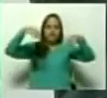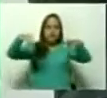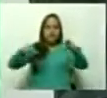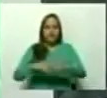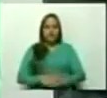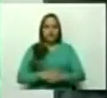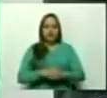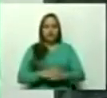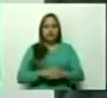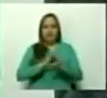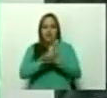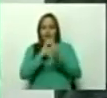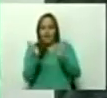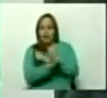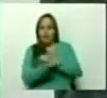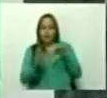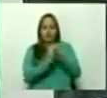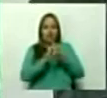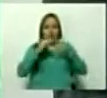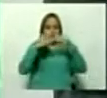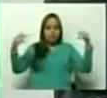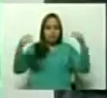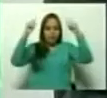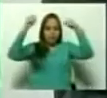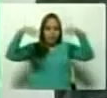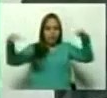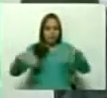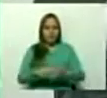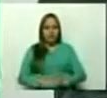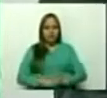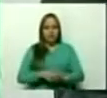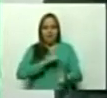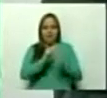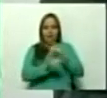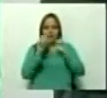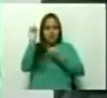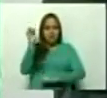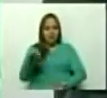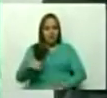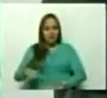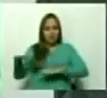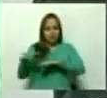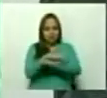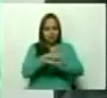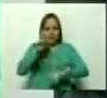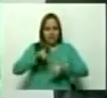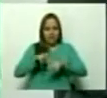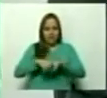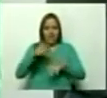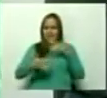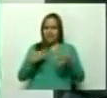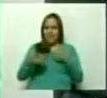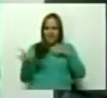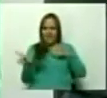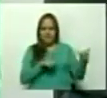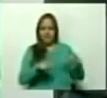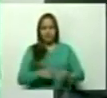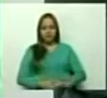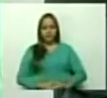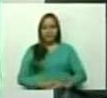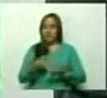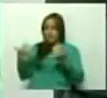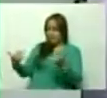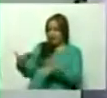colectores caídos, el plan maestro de asfaltado, reparación de semáforos, entre otras acciones concretas. Ya conocía la situación